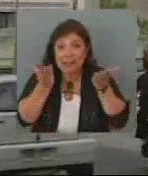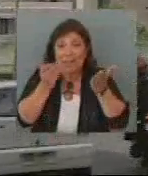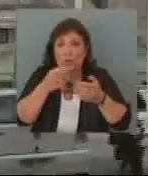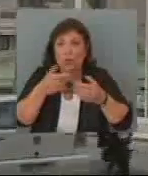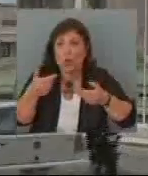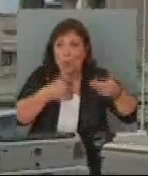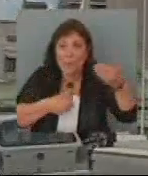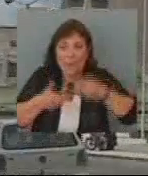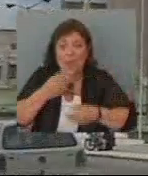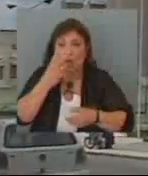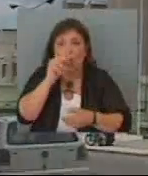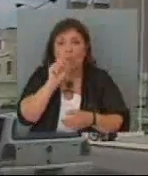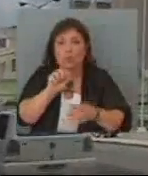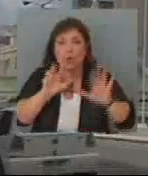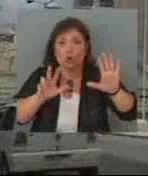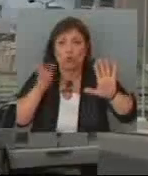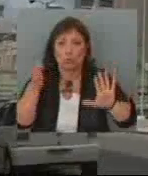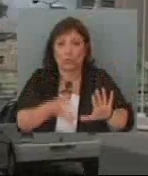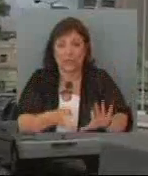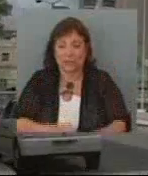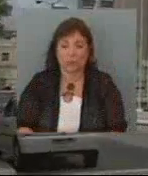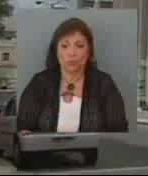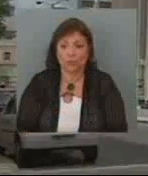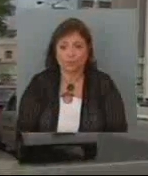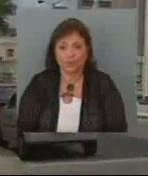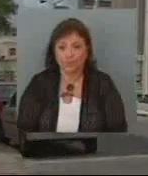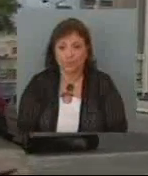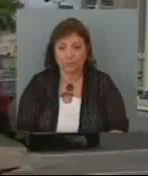de 2,8%.